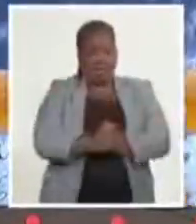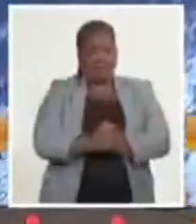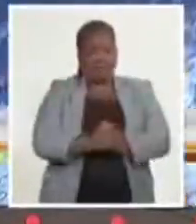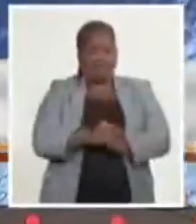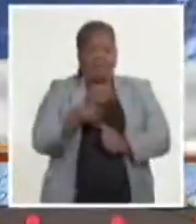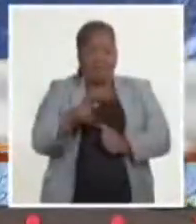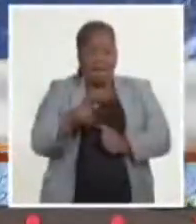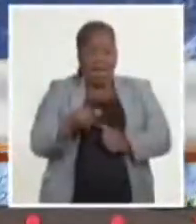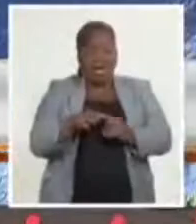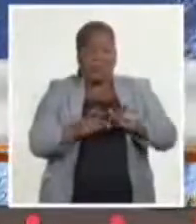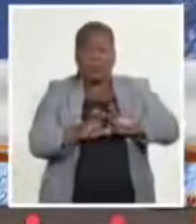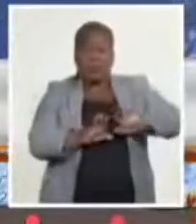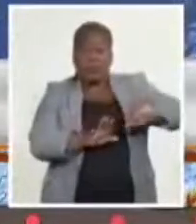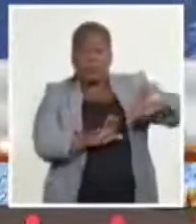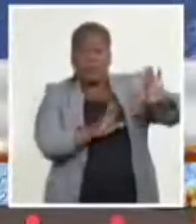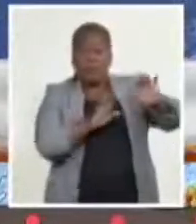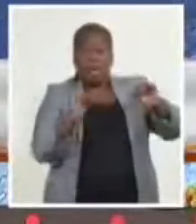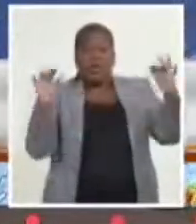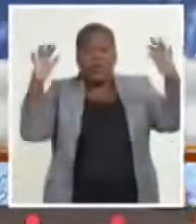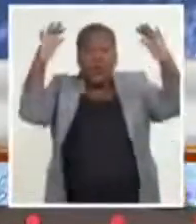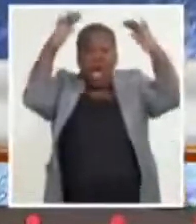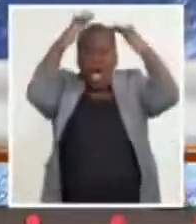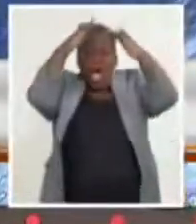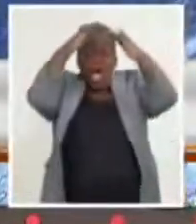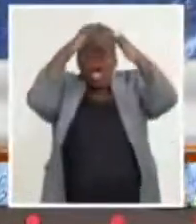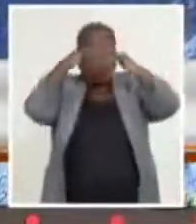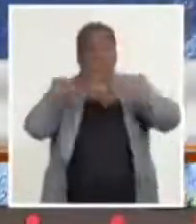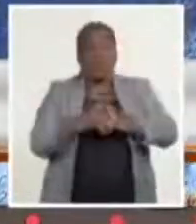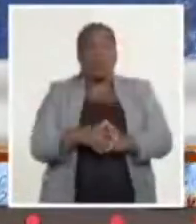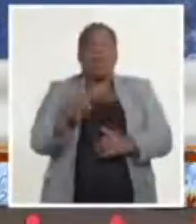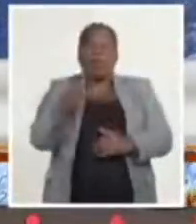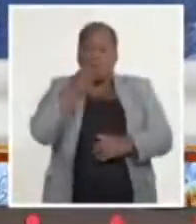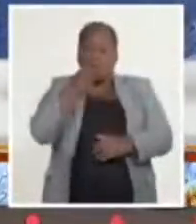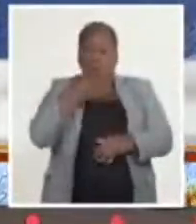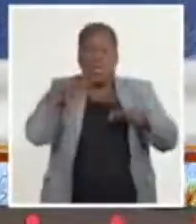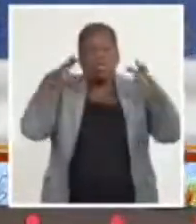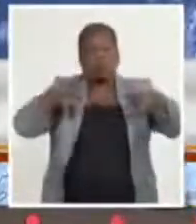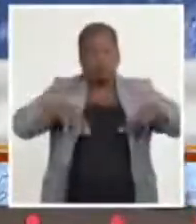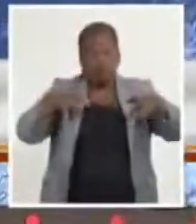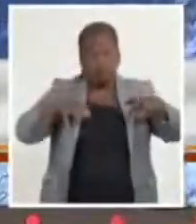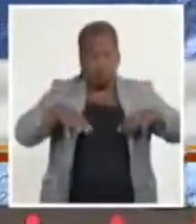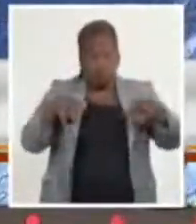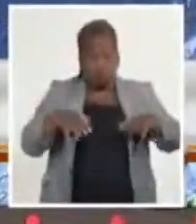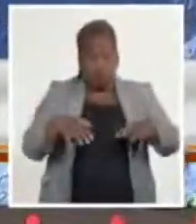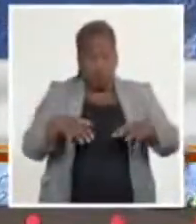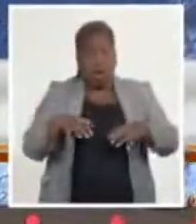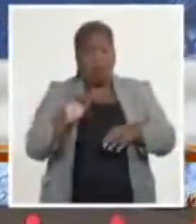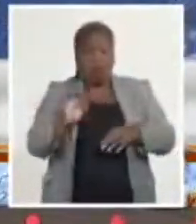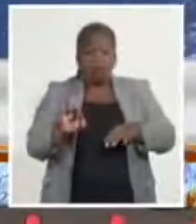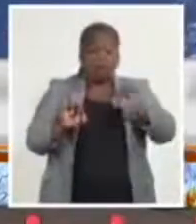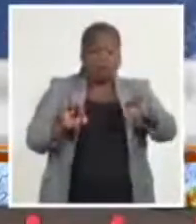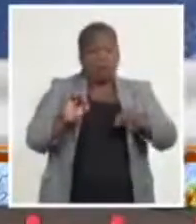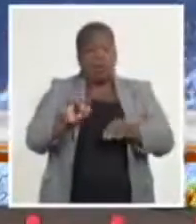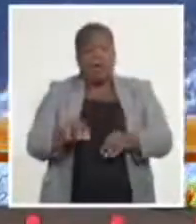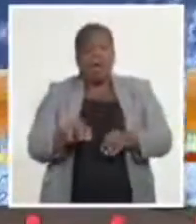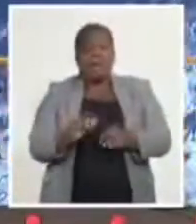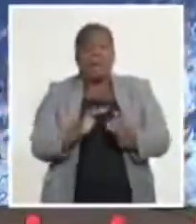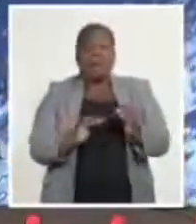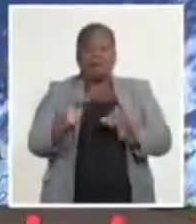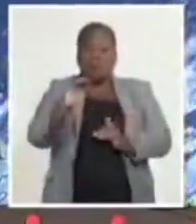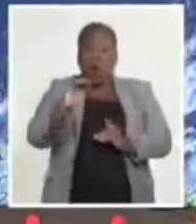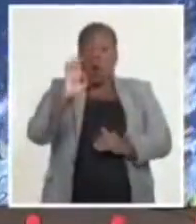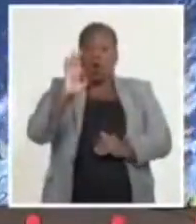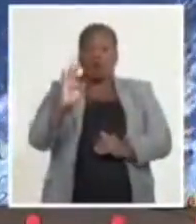llegada de nublados bajos desde el mar hacia zonas de la costa norte, generando aislados chubascos y lluvias de manera ocasional, pero que no superan los 8